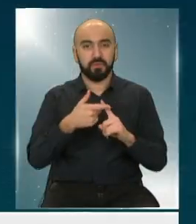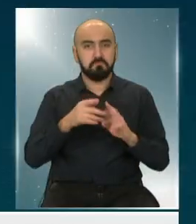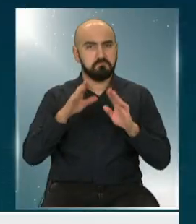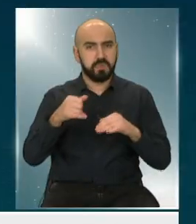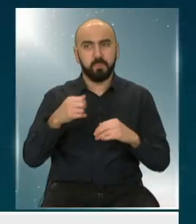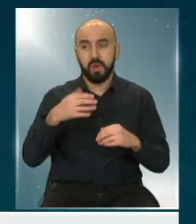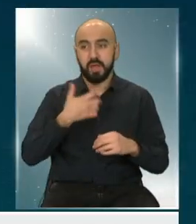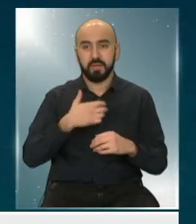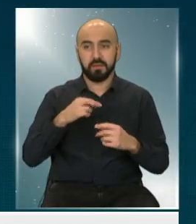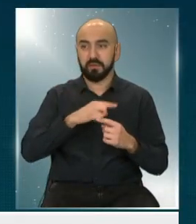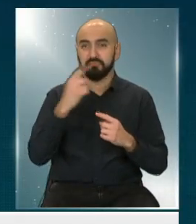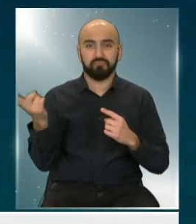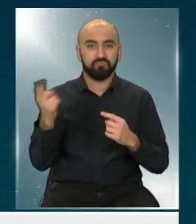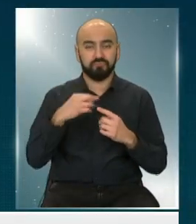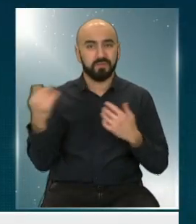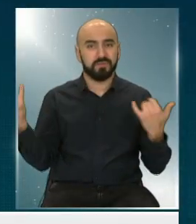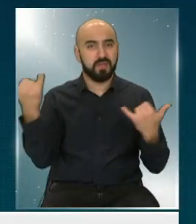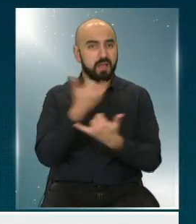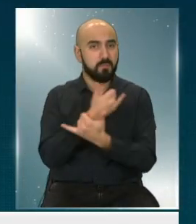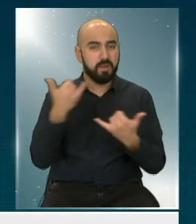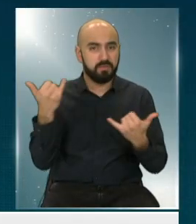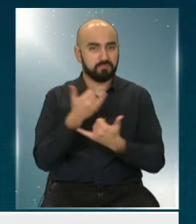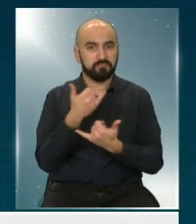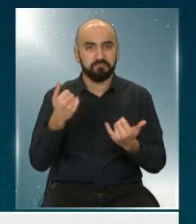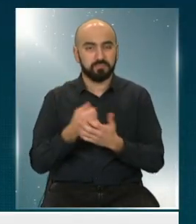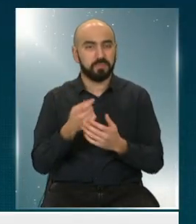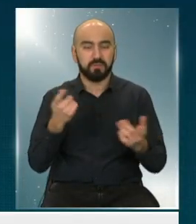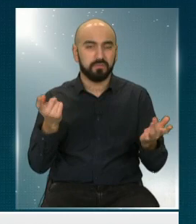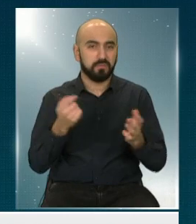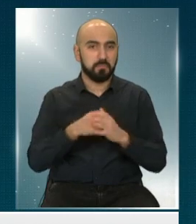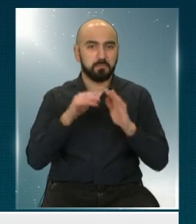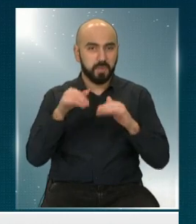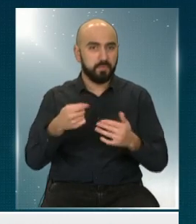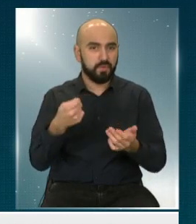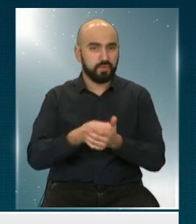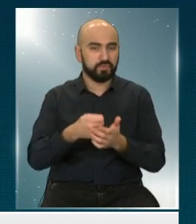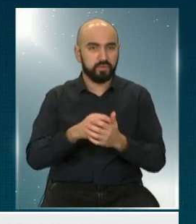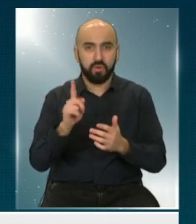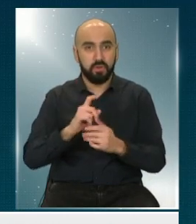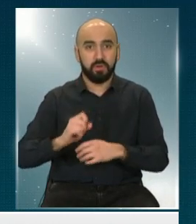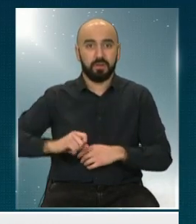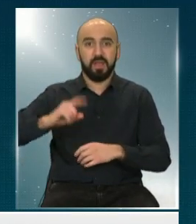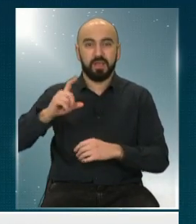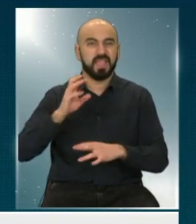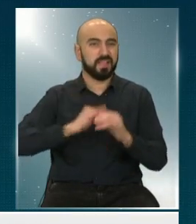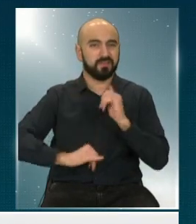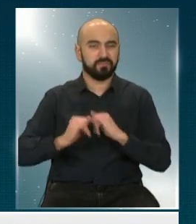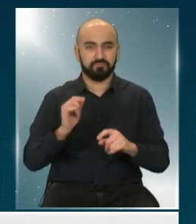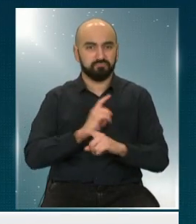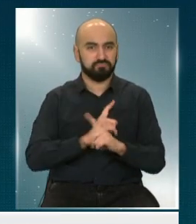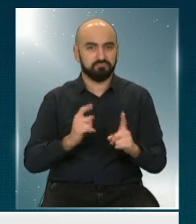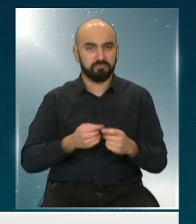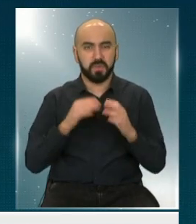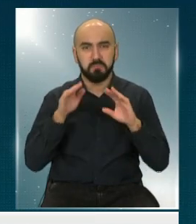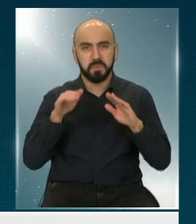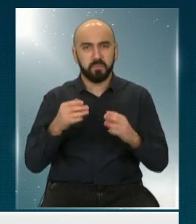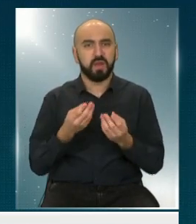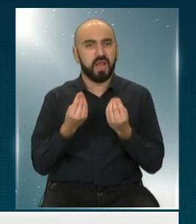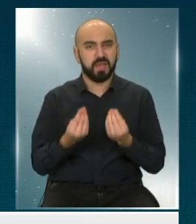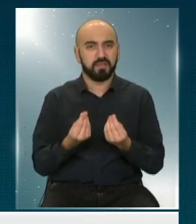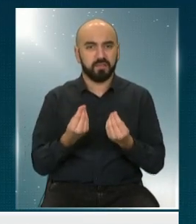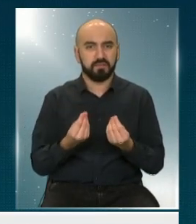que el uso de la telefonía móvil al cruzar cada frontera tendrá la misma tarifa y calidad de prestación como si se